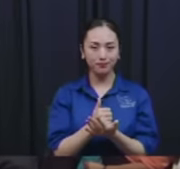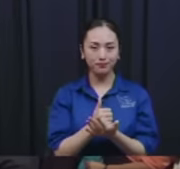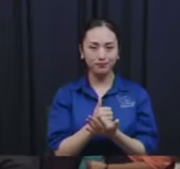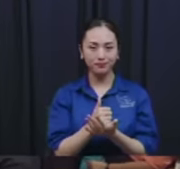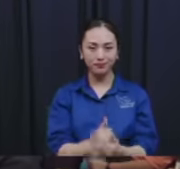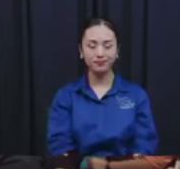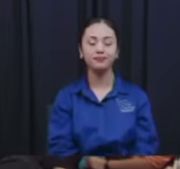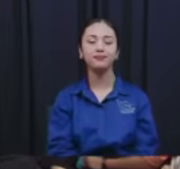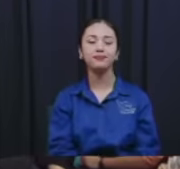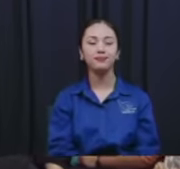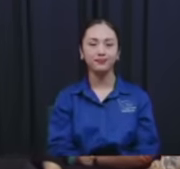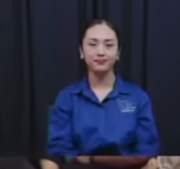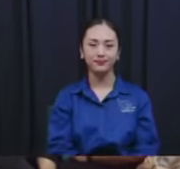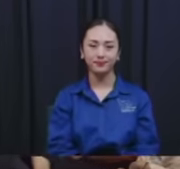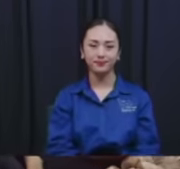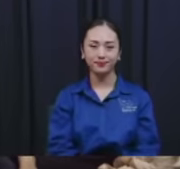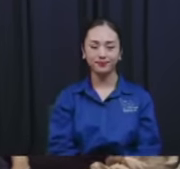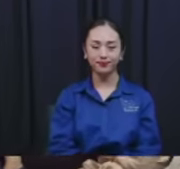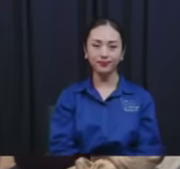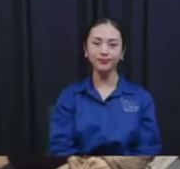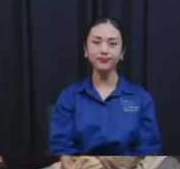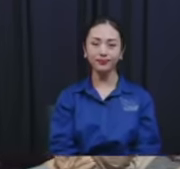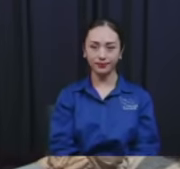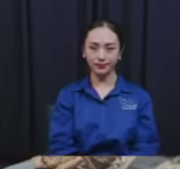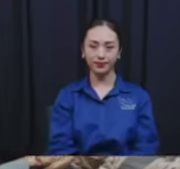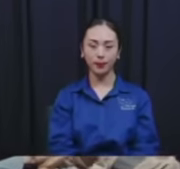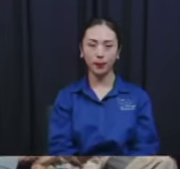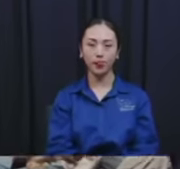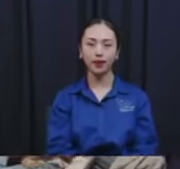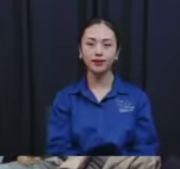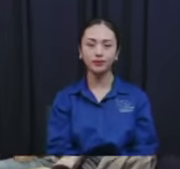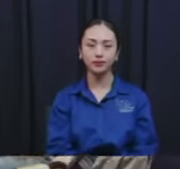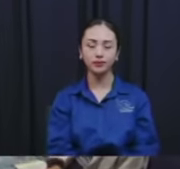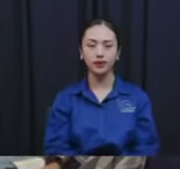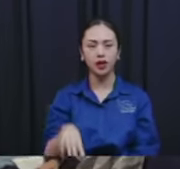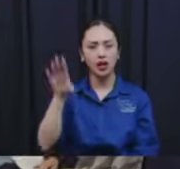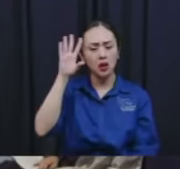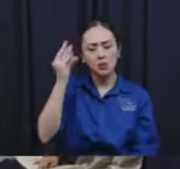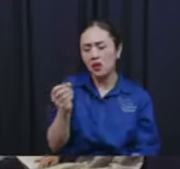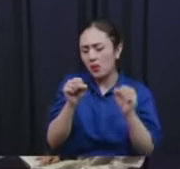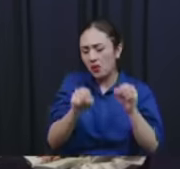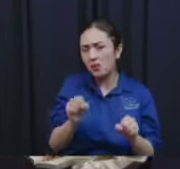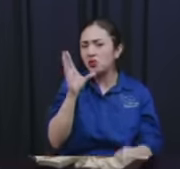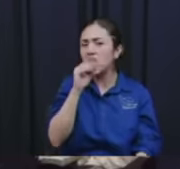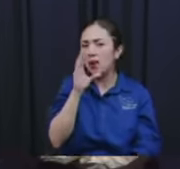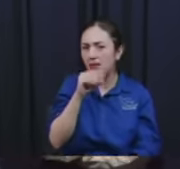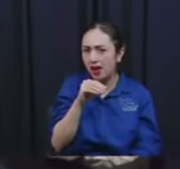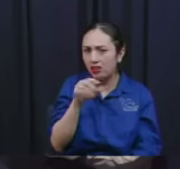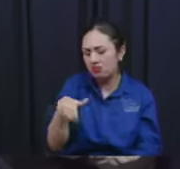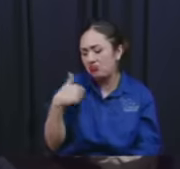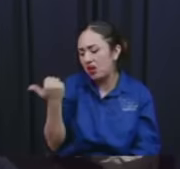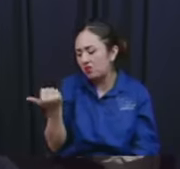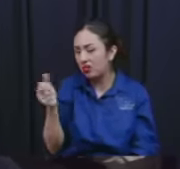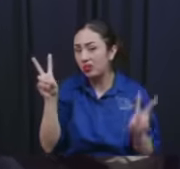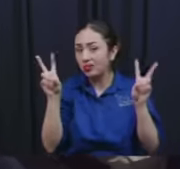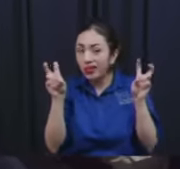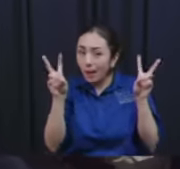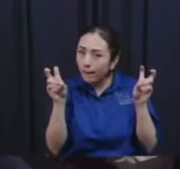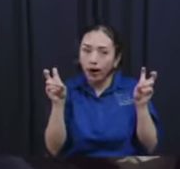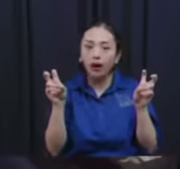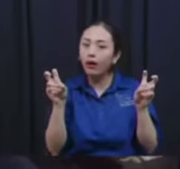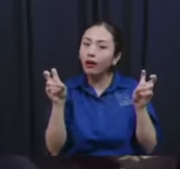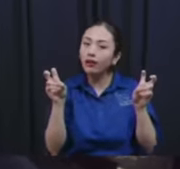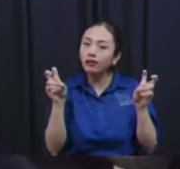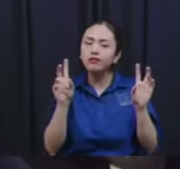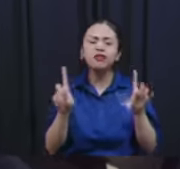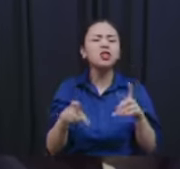diciendo porque si no le bajamos cinco rayitas al tema y y y hablamos solo de Cómo ser millonario en 10